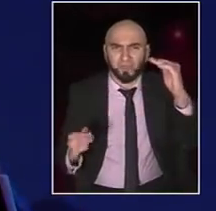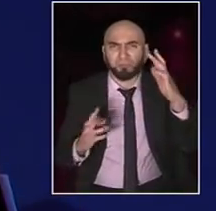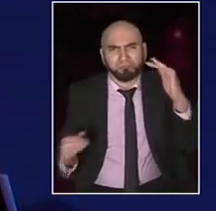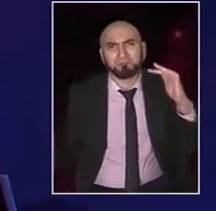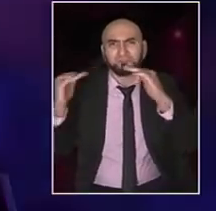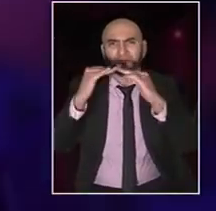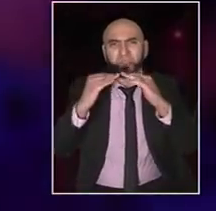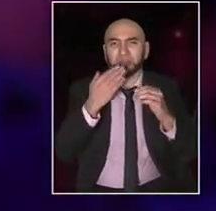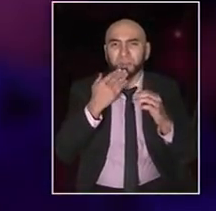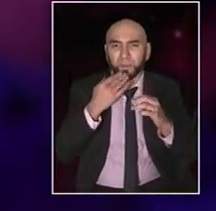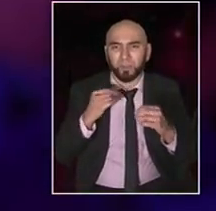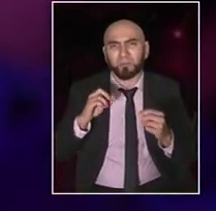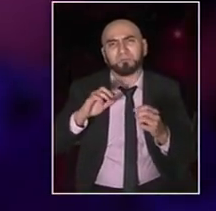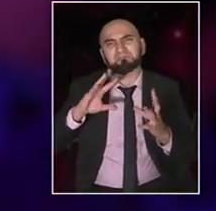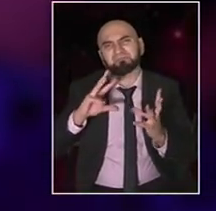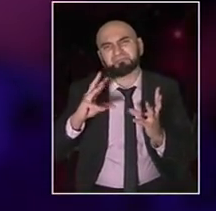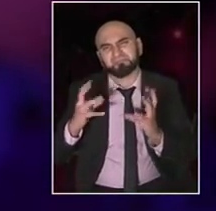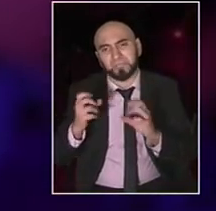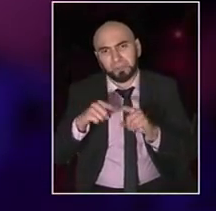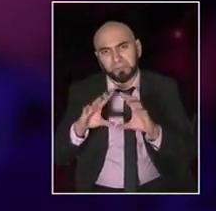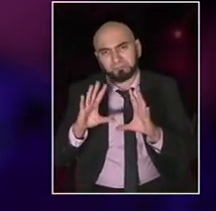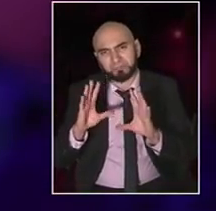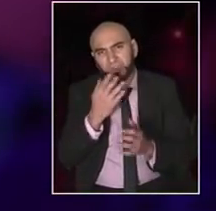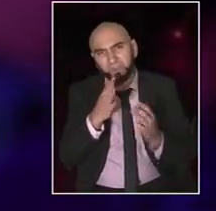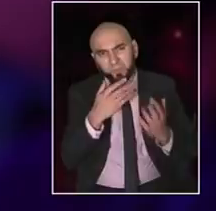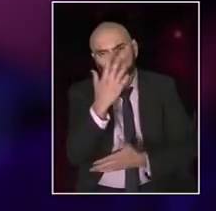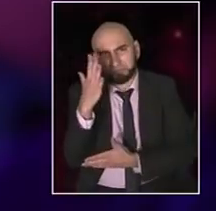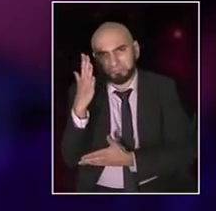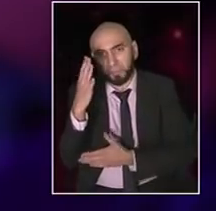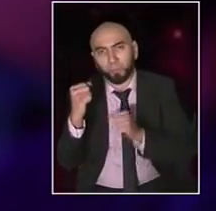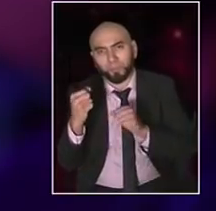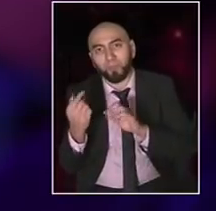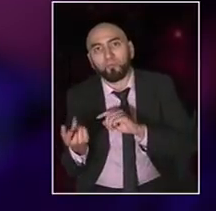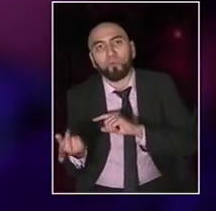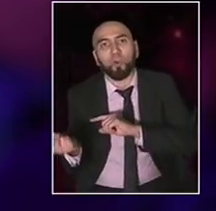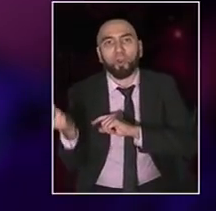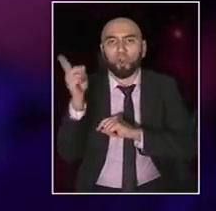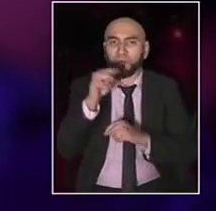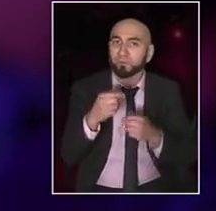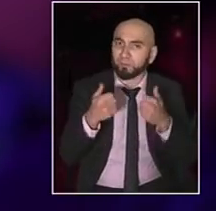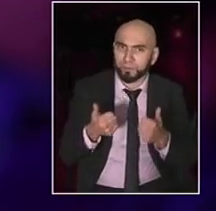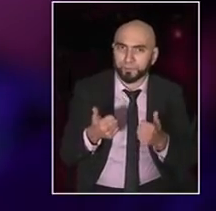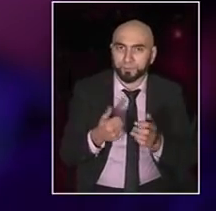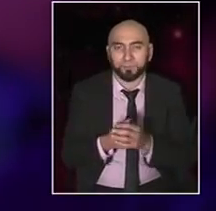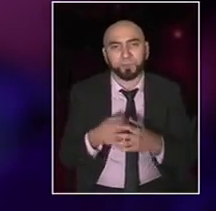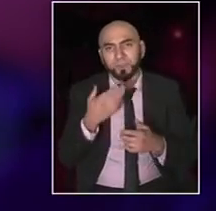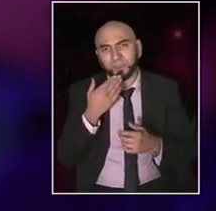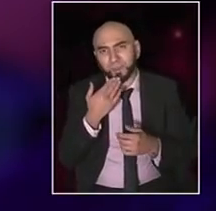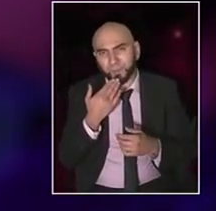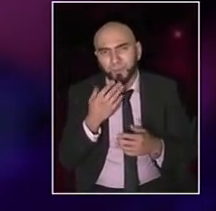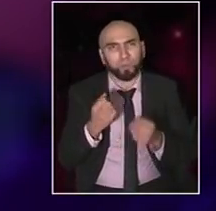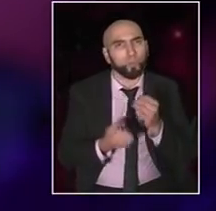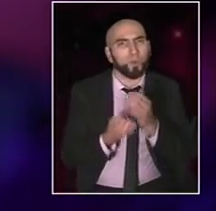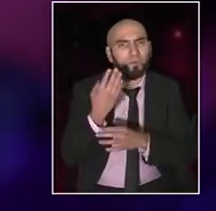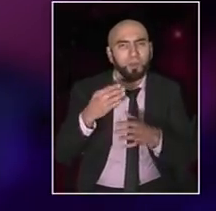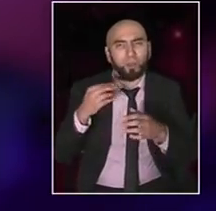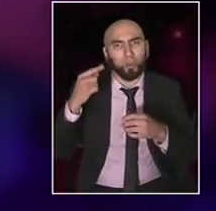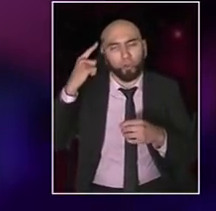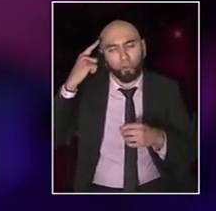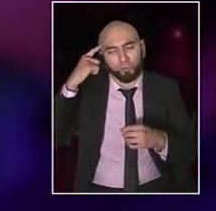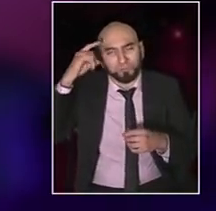ambiente. Este positivo desarrollo futuro, basado en la generación de nuevos conocimientos y herramientas, nos permitiría